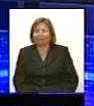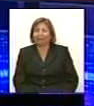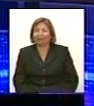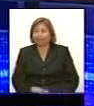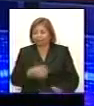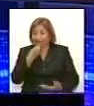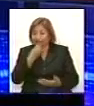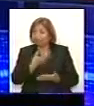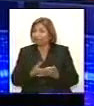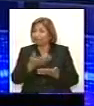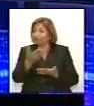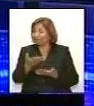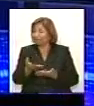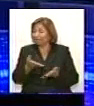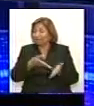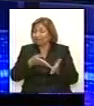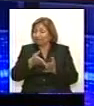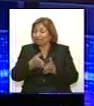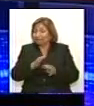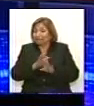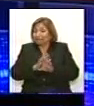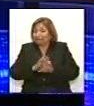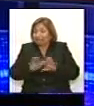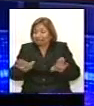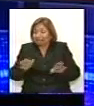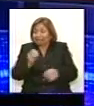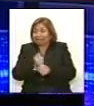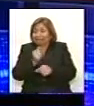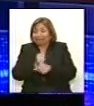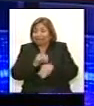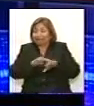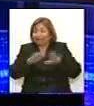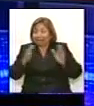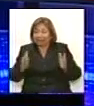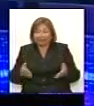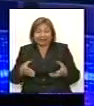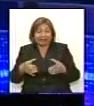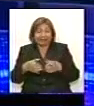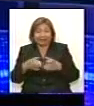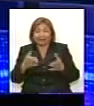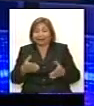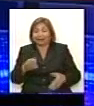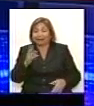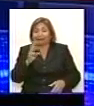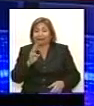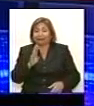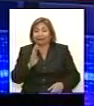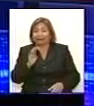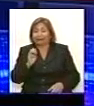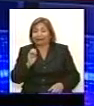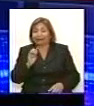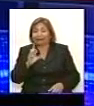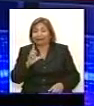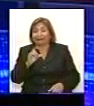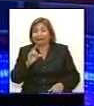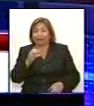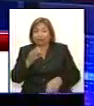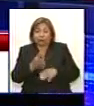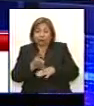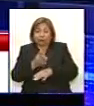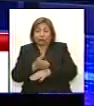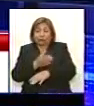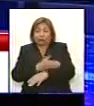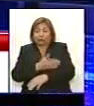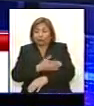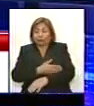Bien, de esta manera culmina entonces esta mesa de trabajo convocada por el congresista Alberto de Blaunde, donde se han analizado las mejoras en la lucha